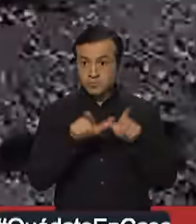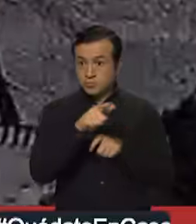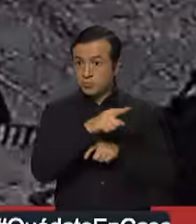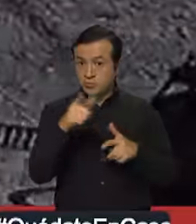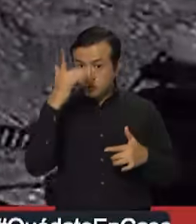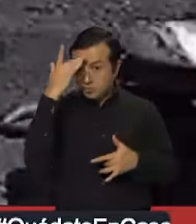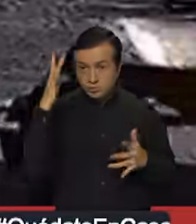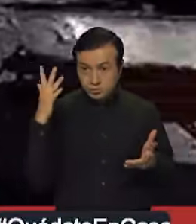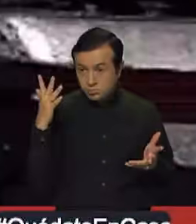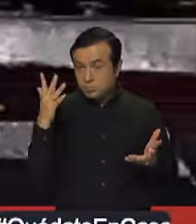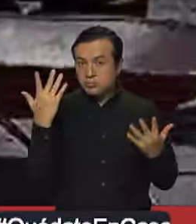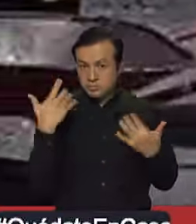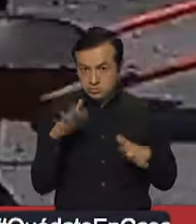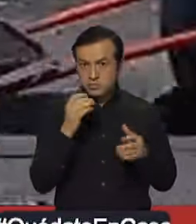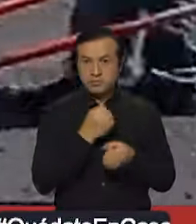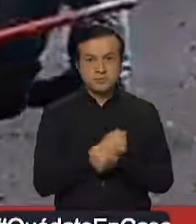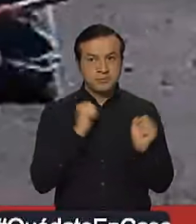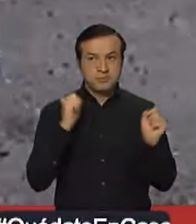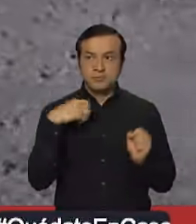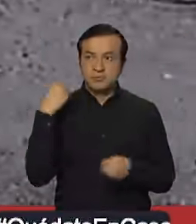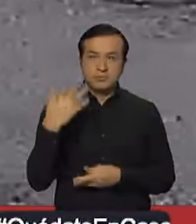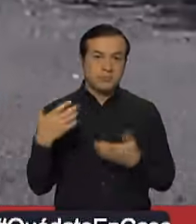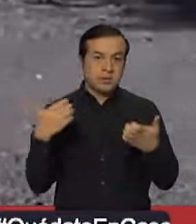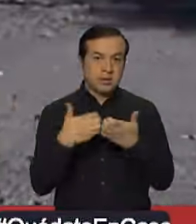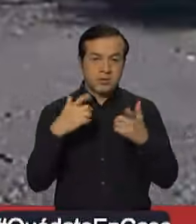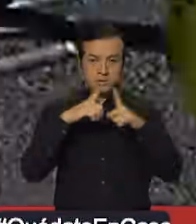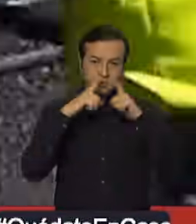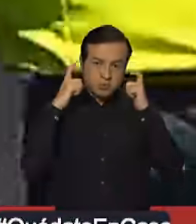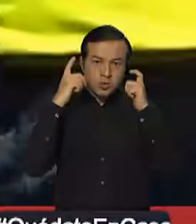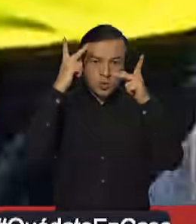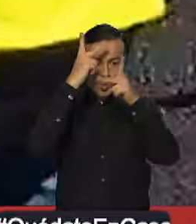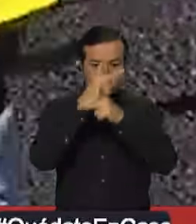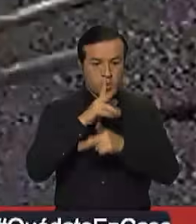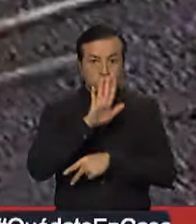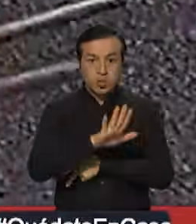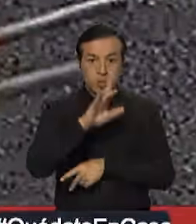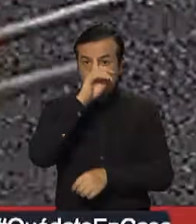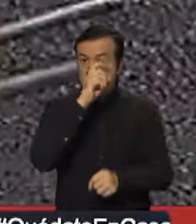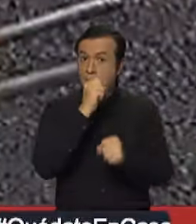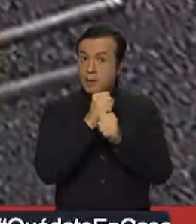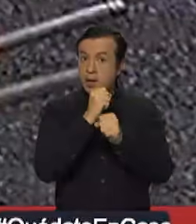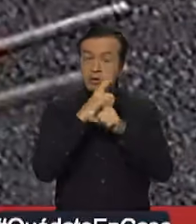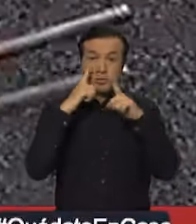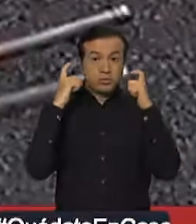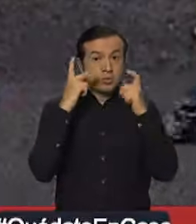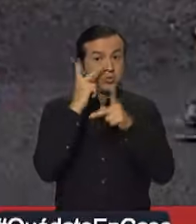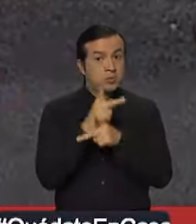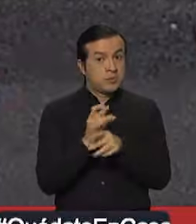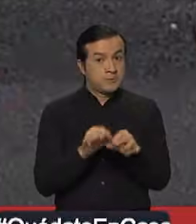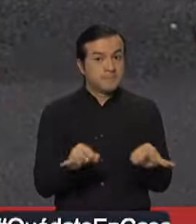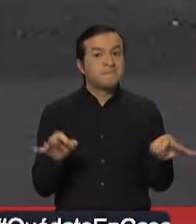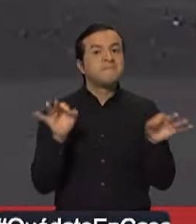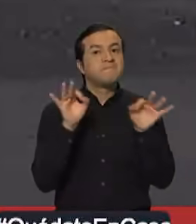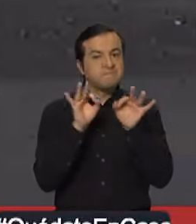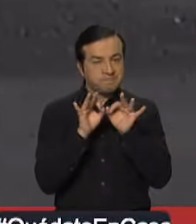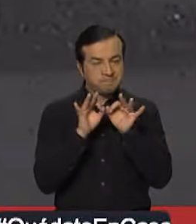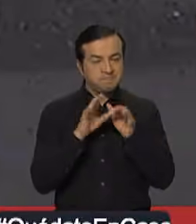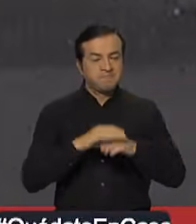presencia de COVID-19. Se les entrega equipos de bioseguridad para brindarles todas las medidas de protección